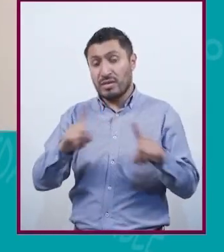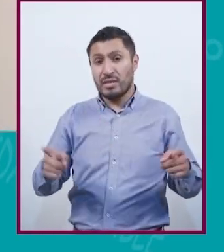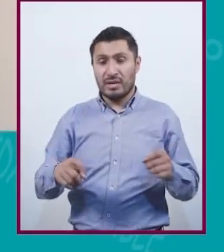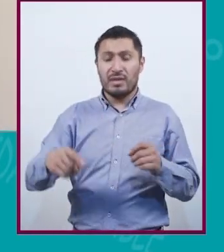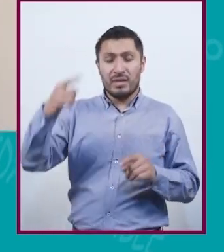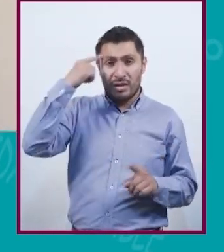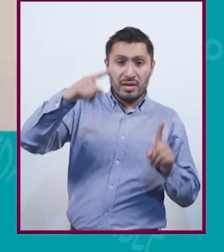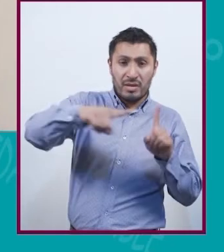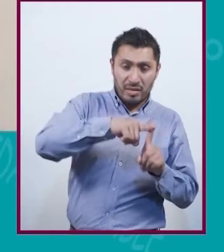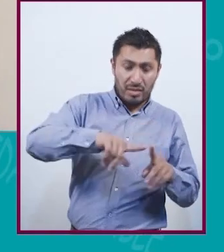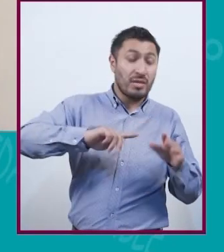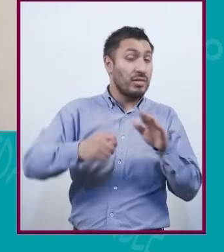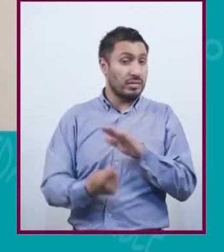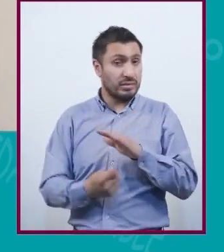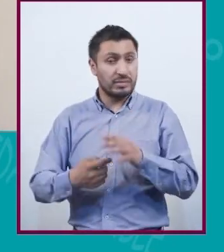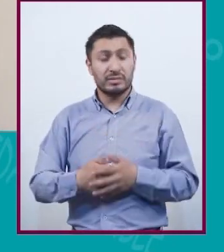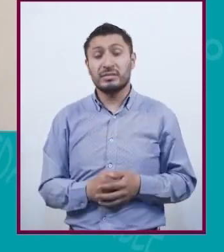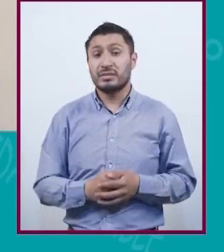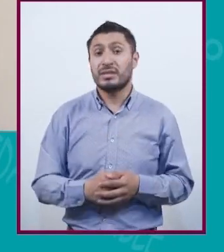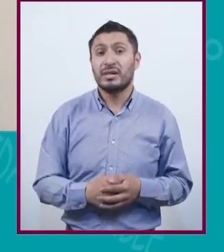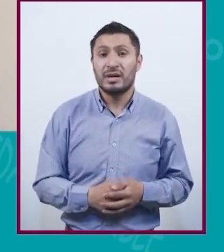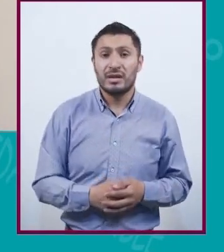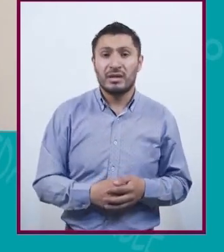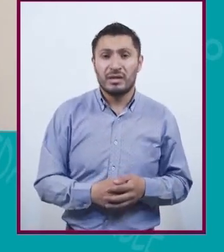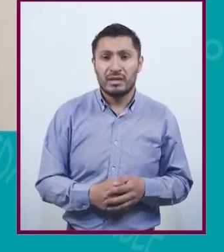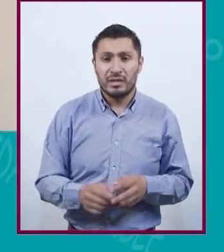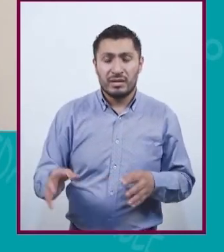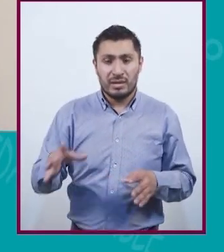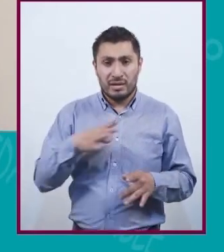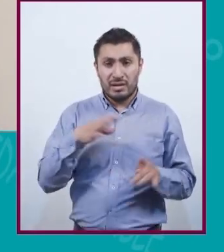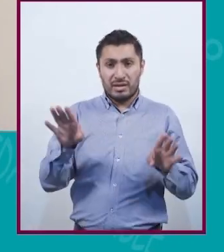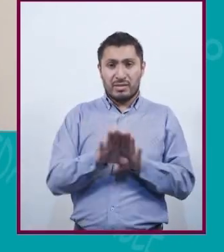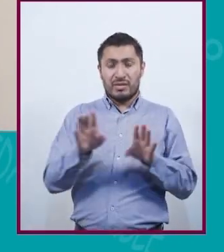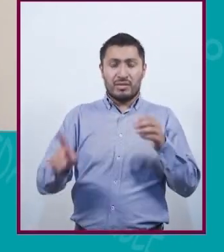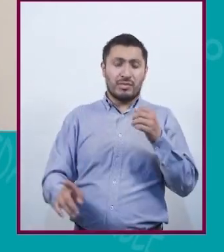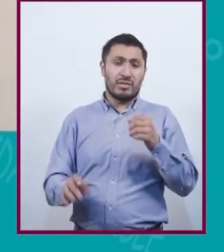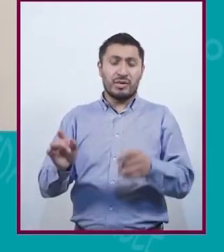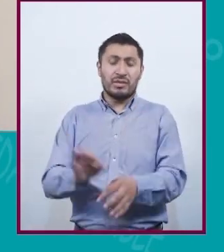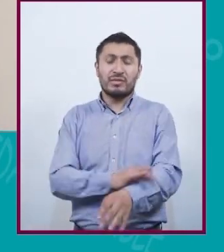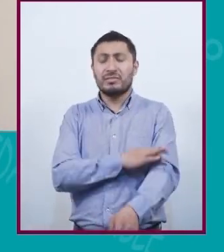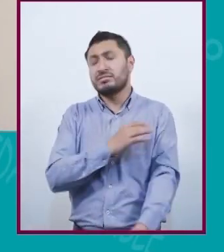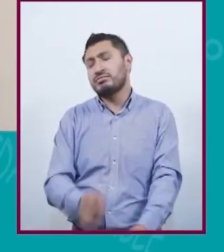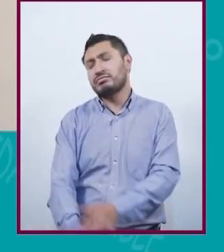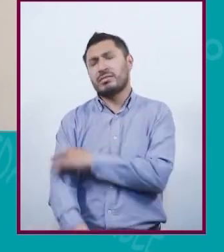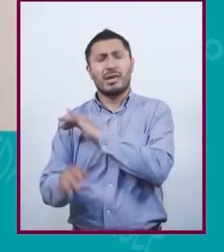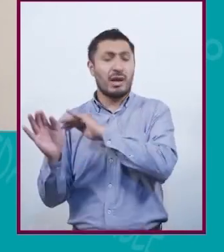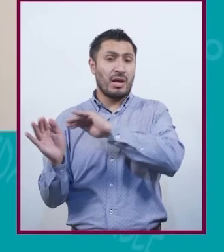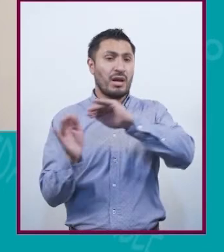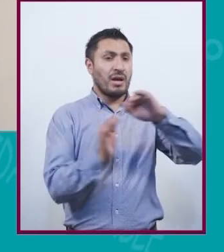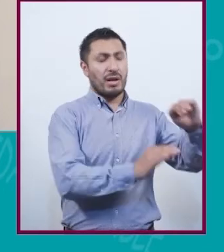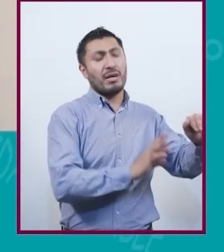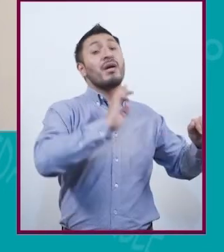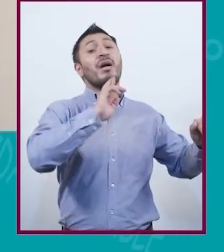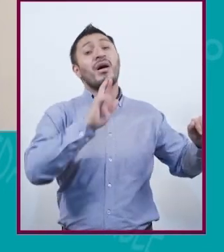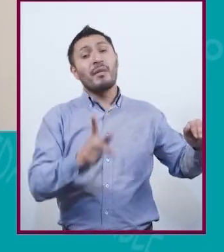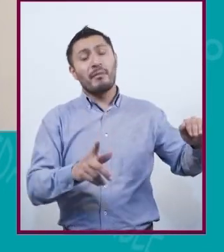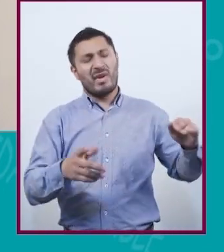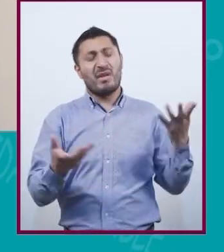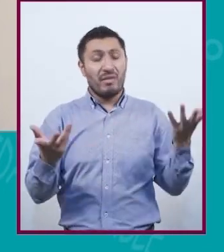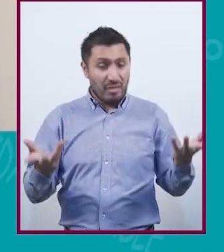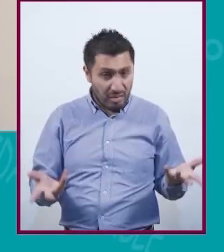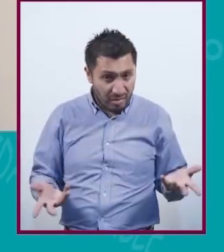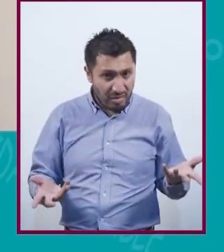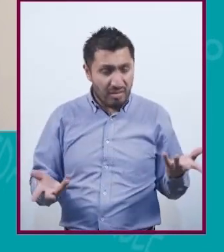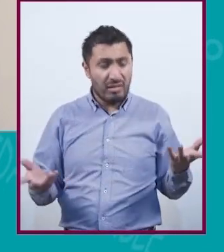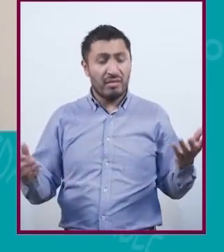en aras de un desarrollo positivista y tecnológico que deja de lado las implicaciones emocionales y que trata